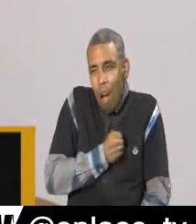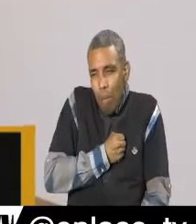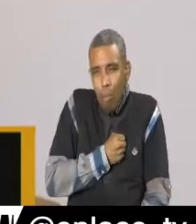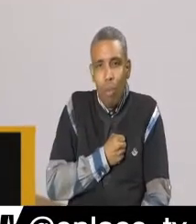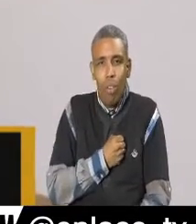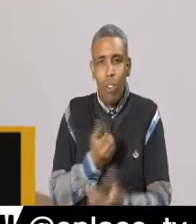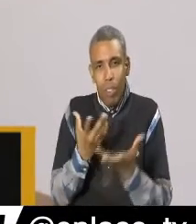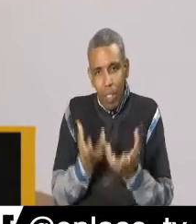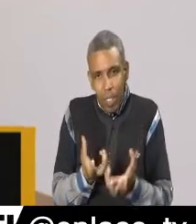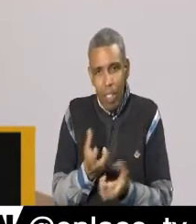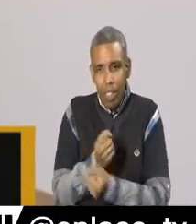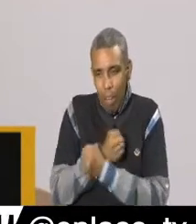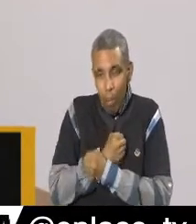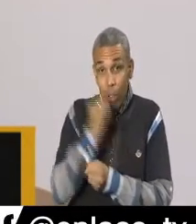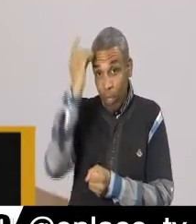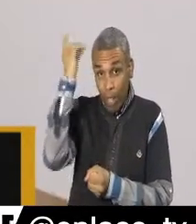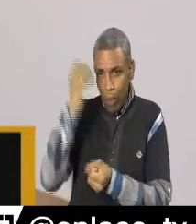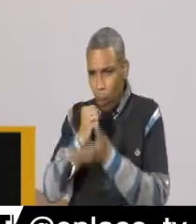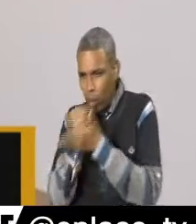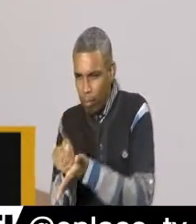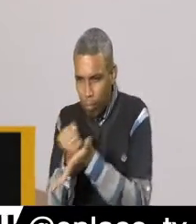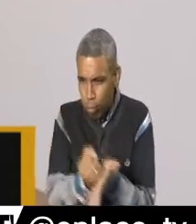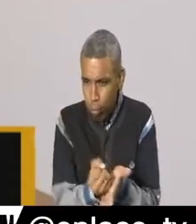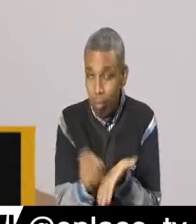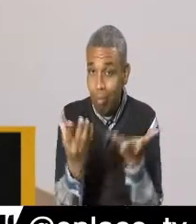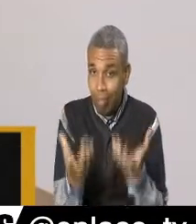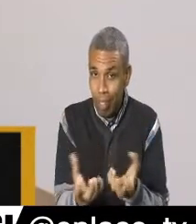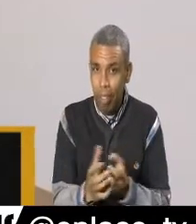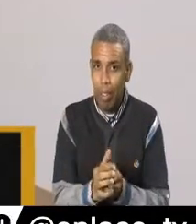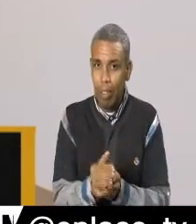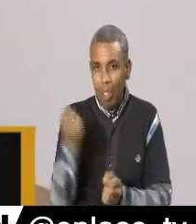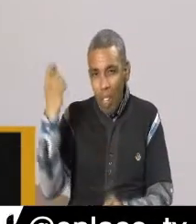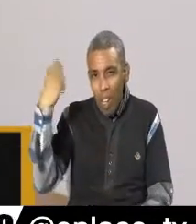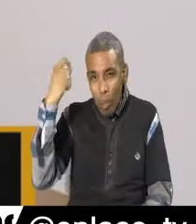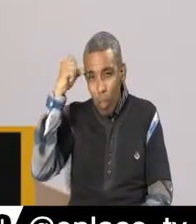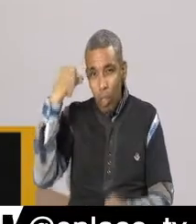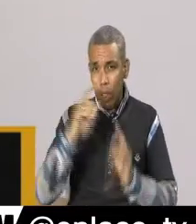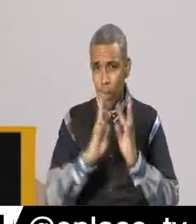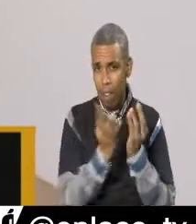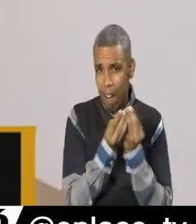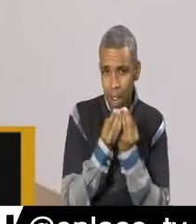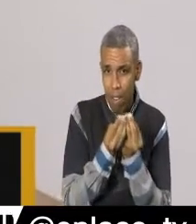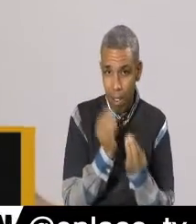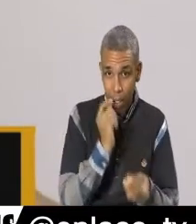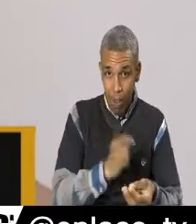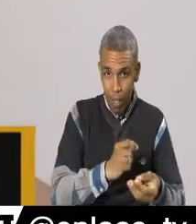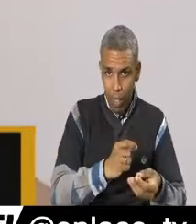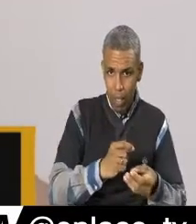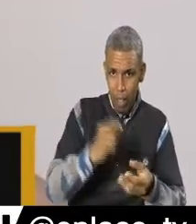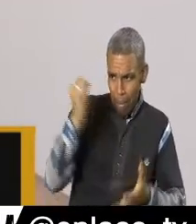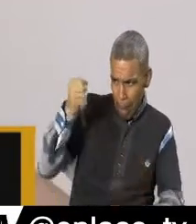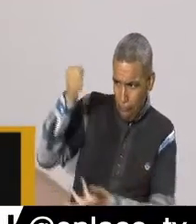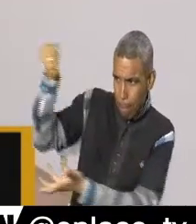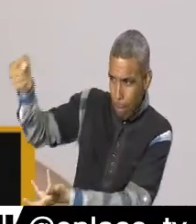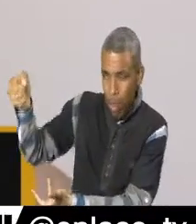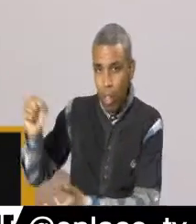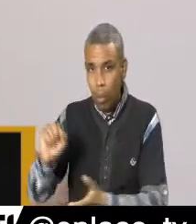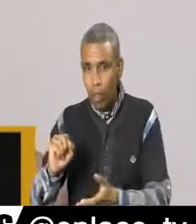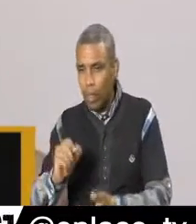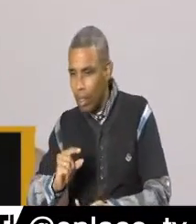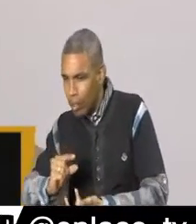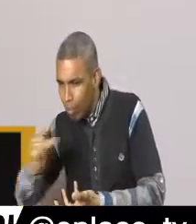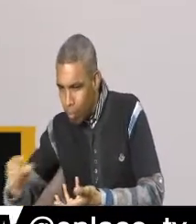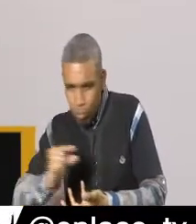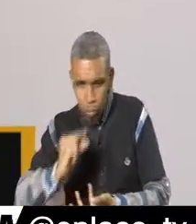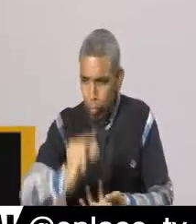prioridad total. De hecho, con la adición presupuestal no hemos descansado ni un solo día trabajando para poder iniciar